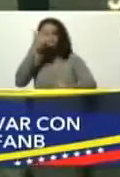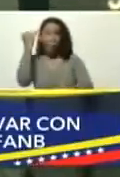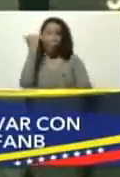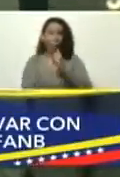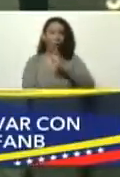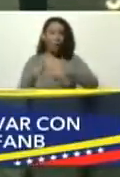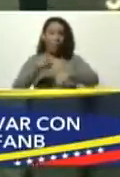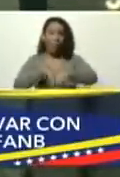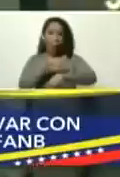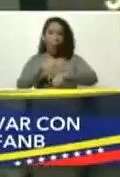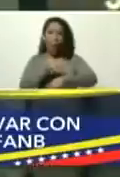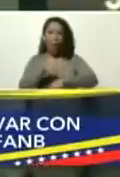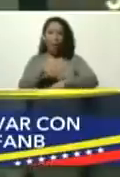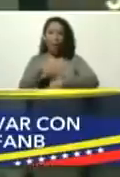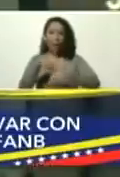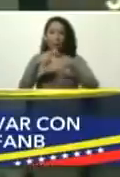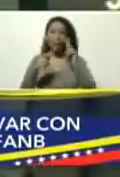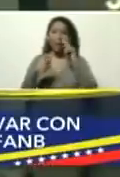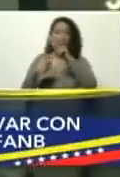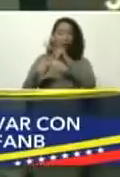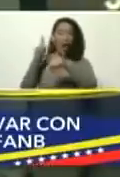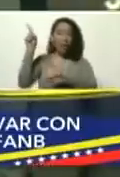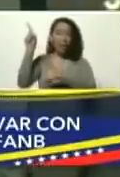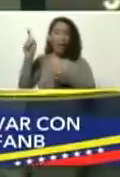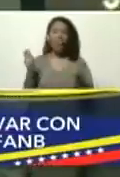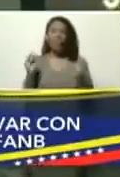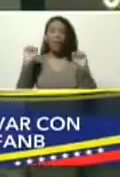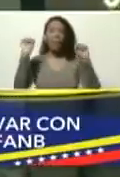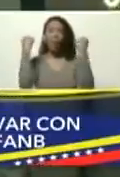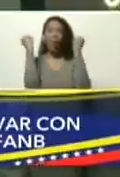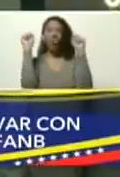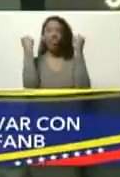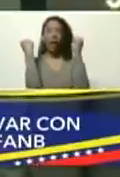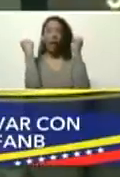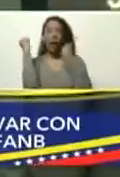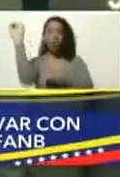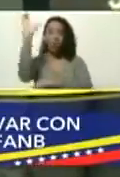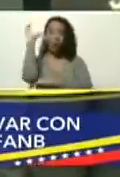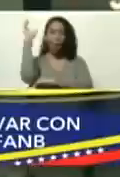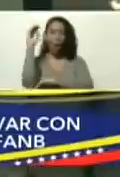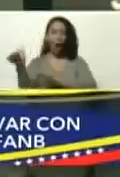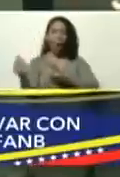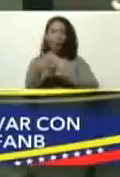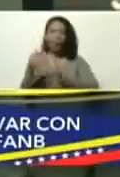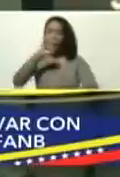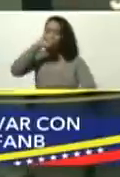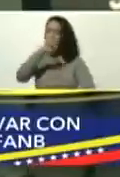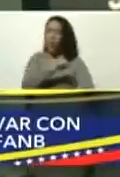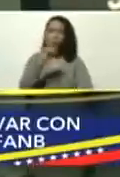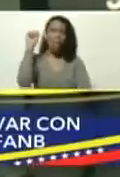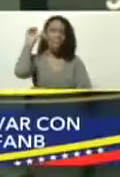terroristas de última hora se escuchan desde Bogotá. contra nuestra amada patria.